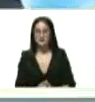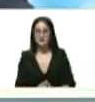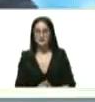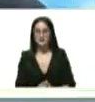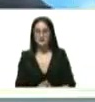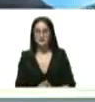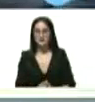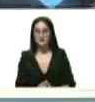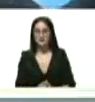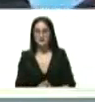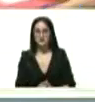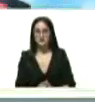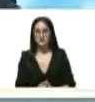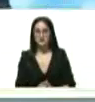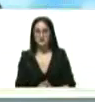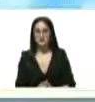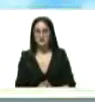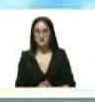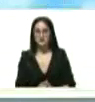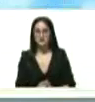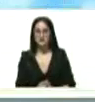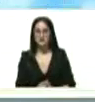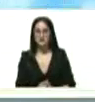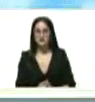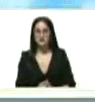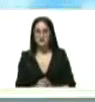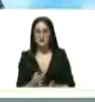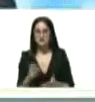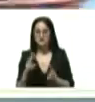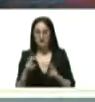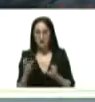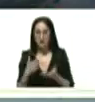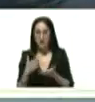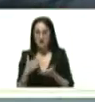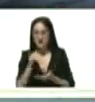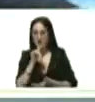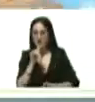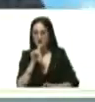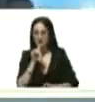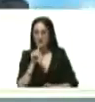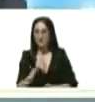Ya va, déme ordenarme por aquí, porque este es un decreto.